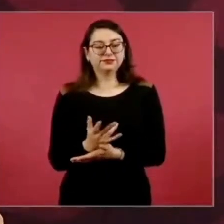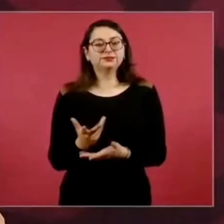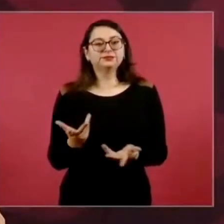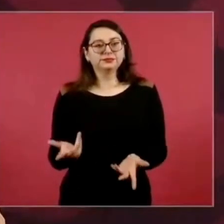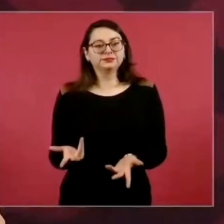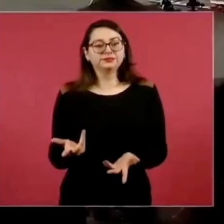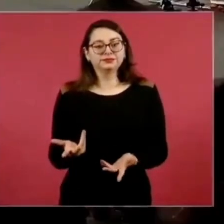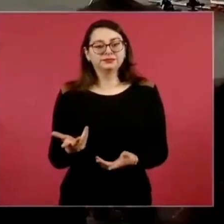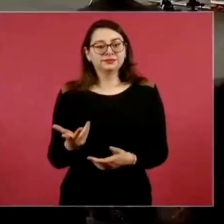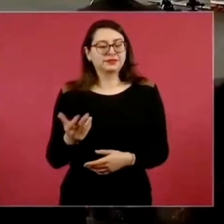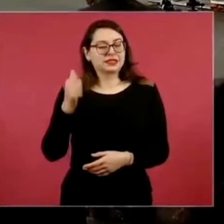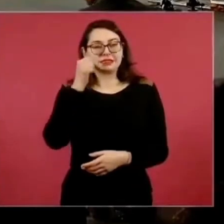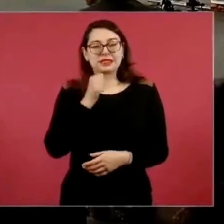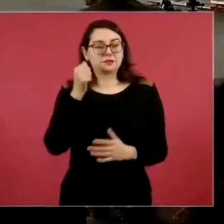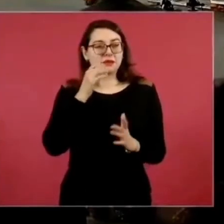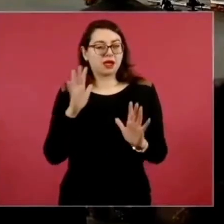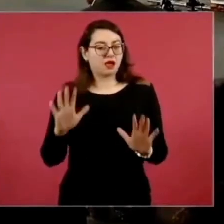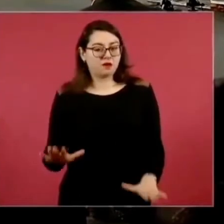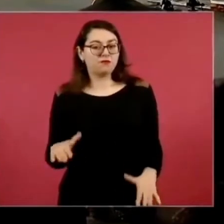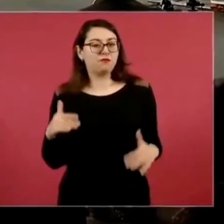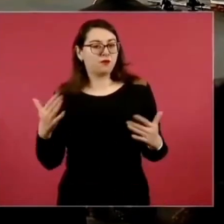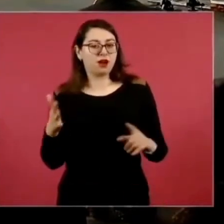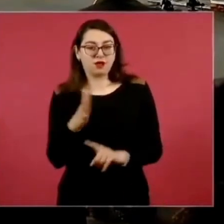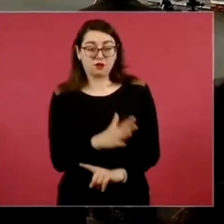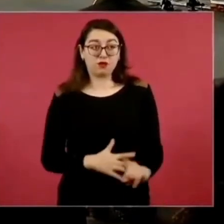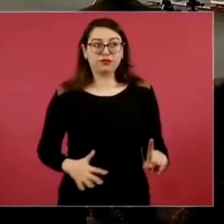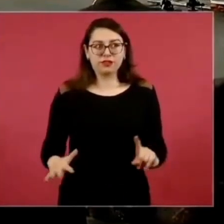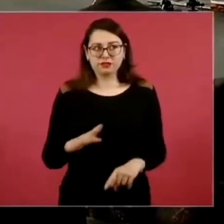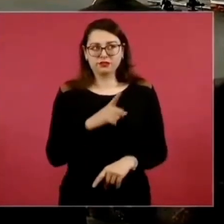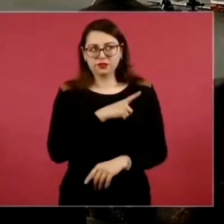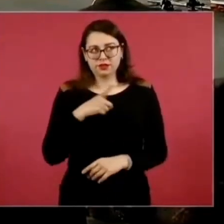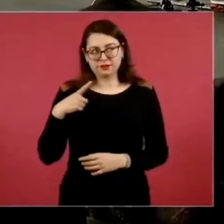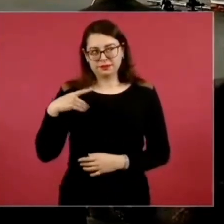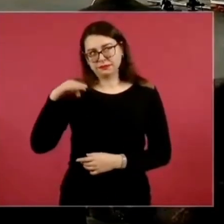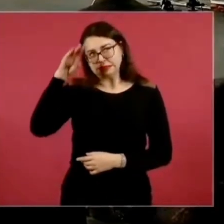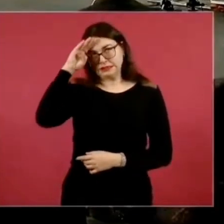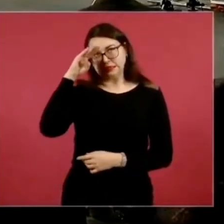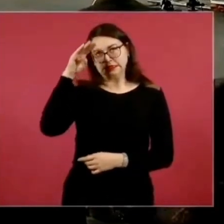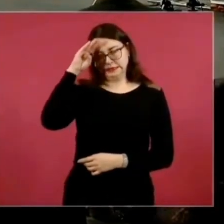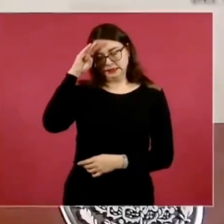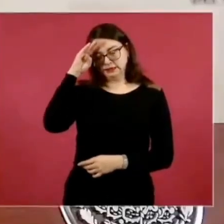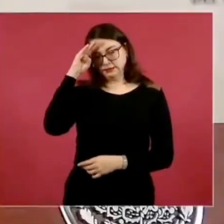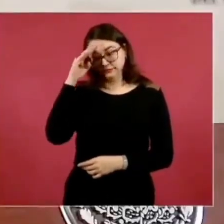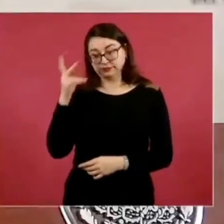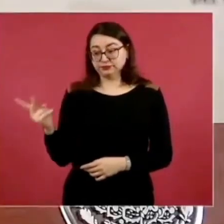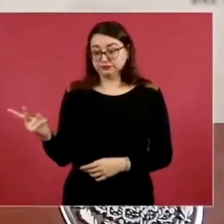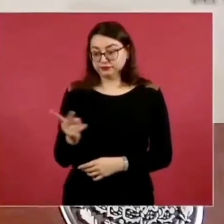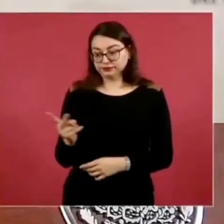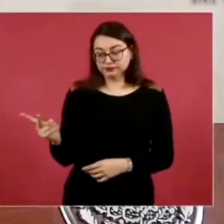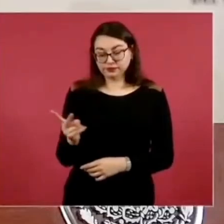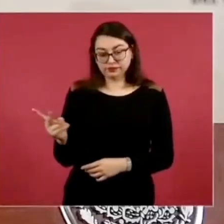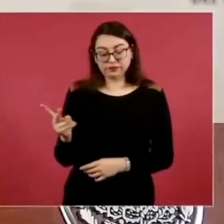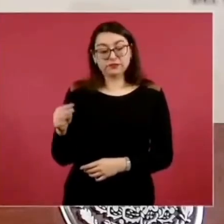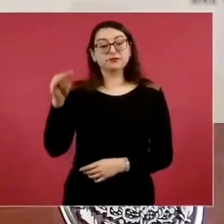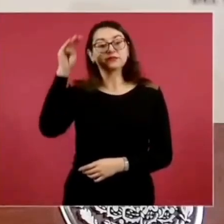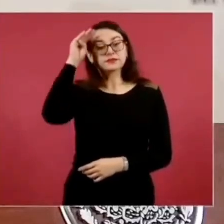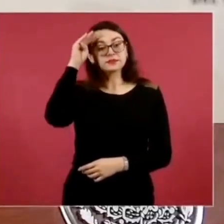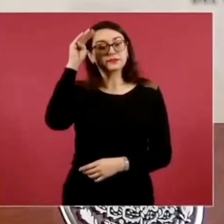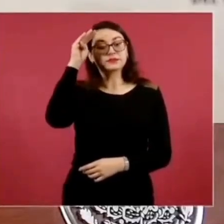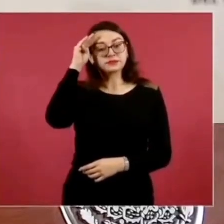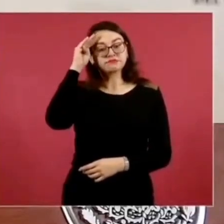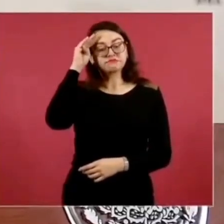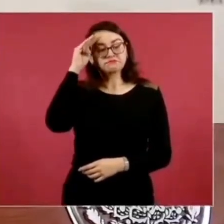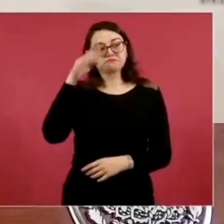intervienen los factores externos. Ahí llegan a la conclusión de que podían llevar a